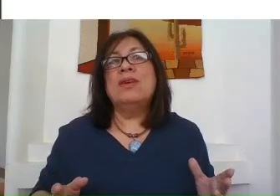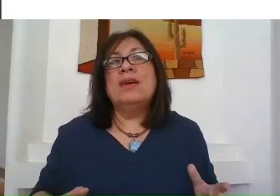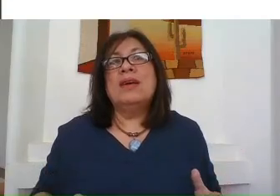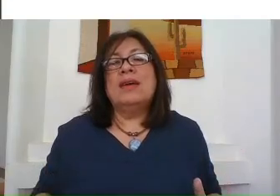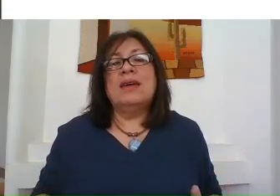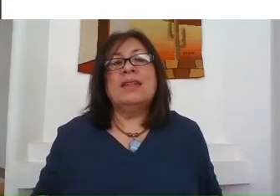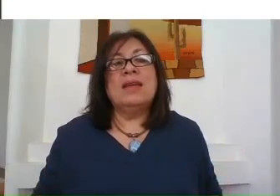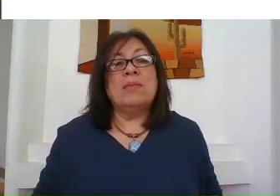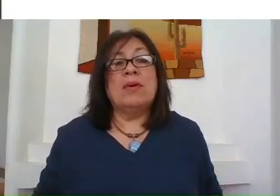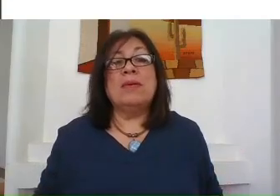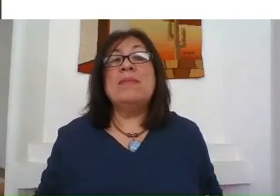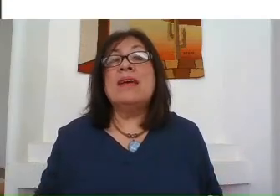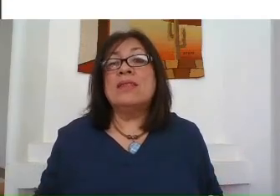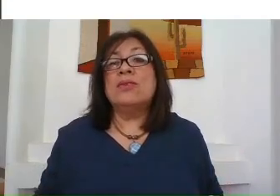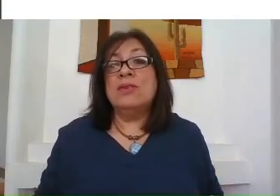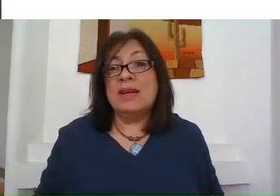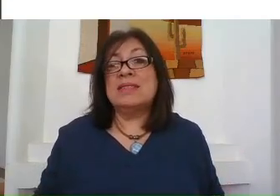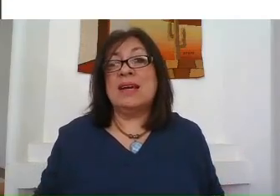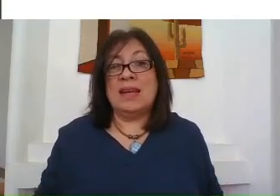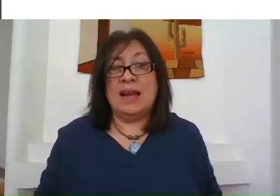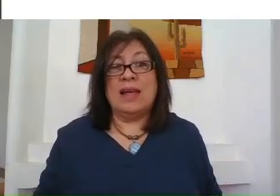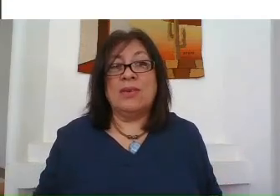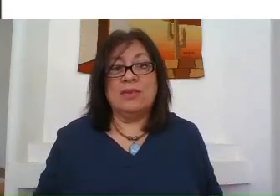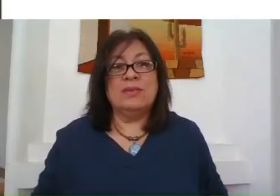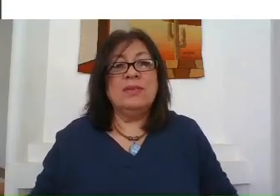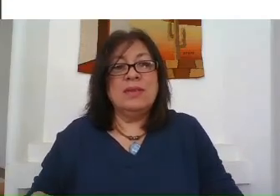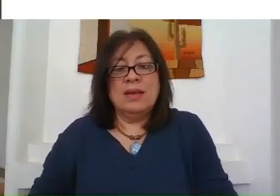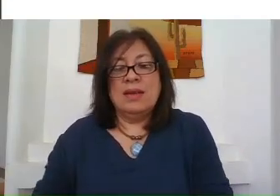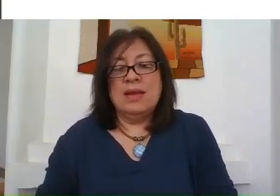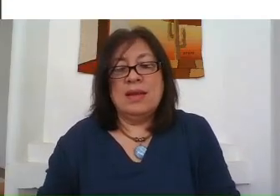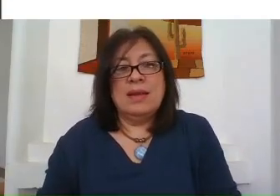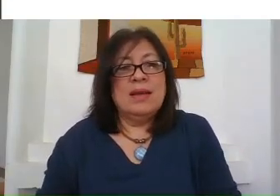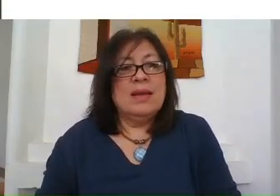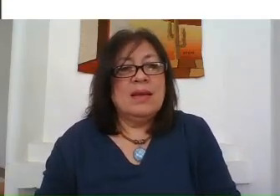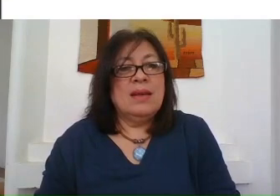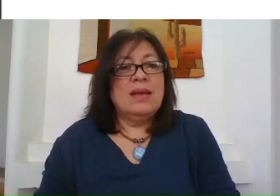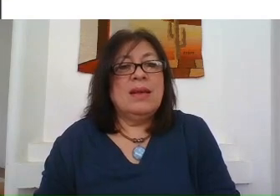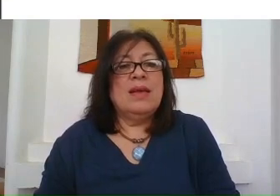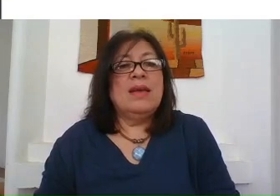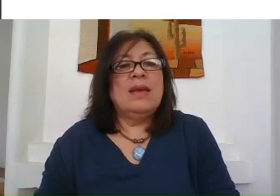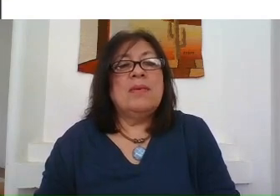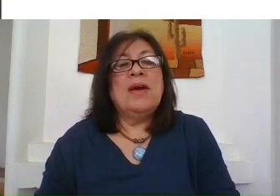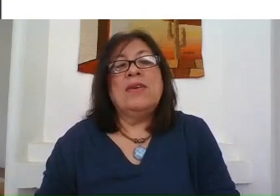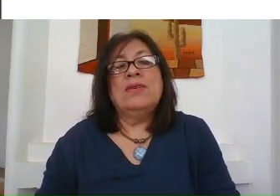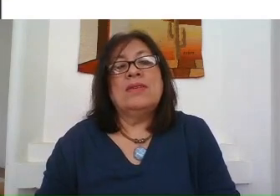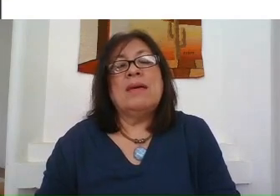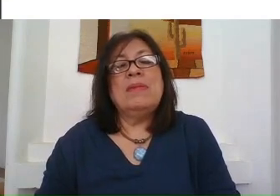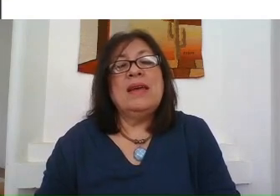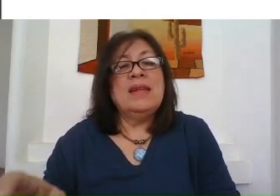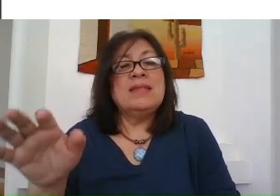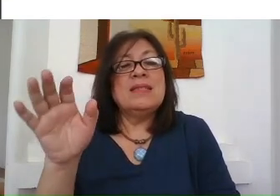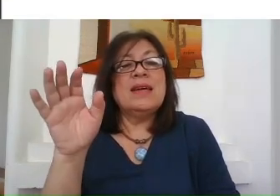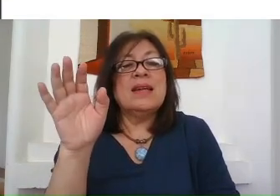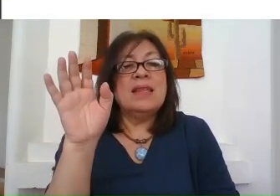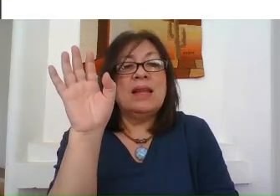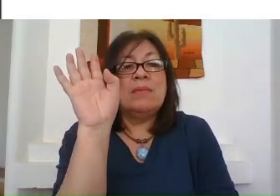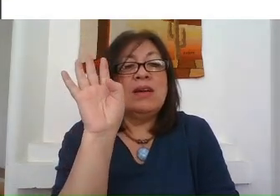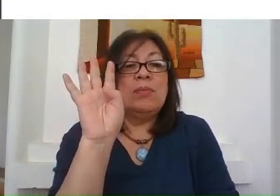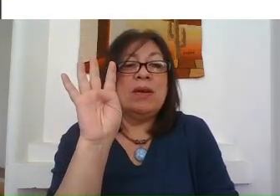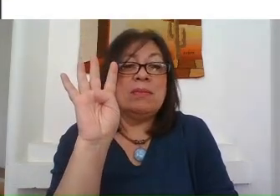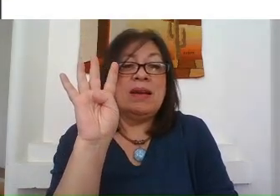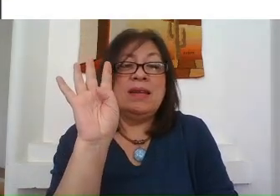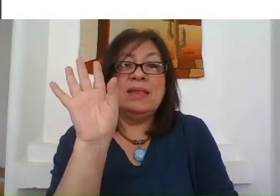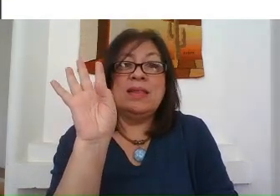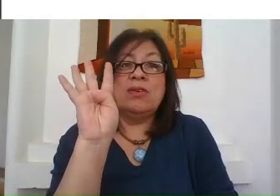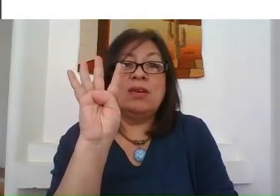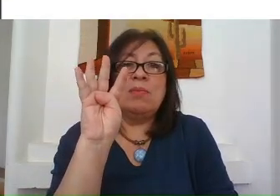reacciona con este movimiento exagerado. Bueno, también el cierre de la